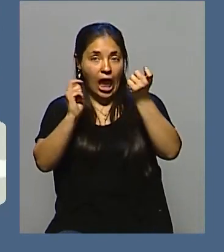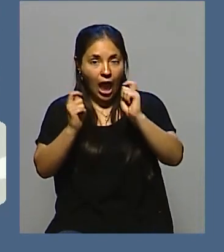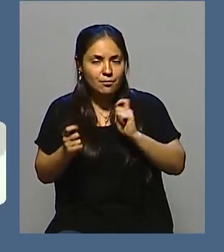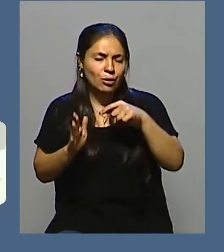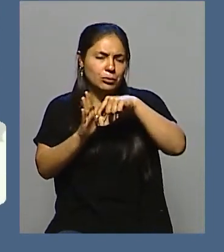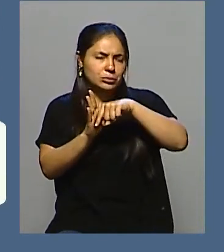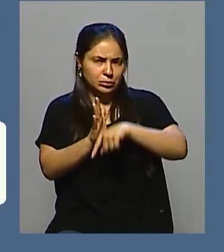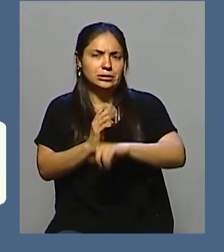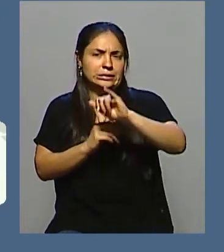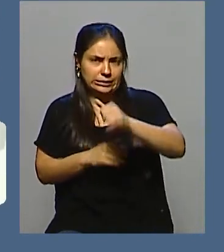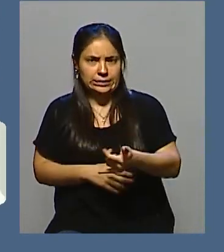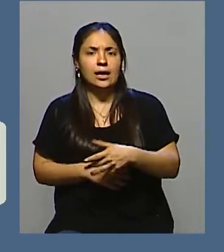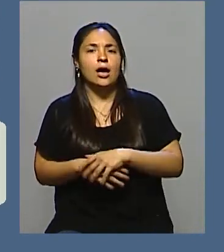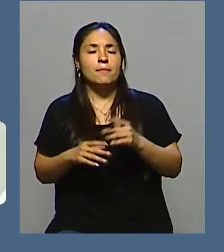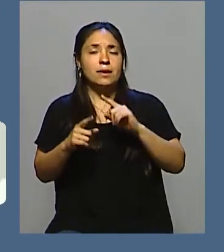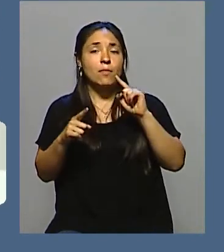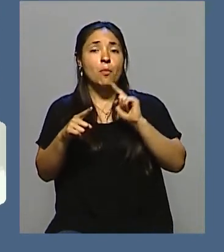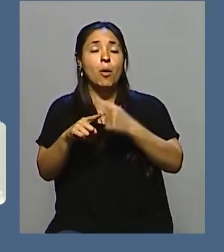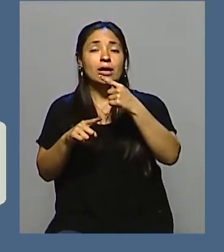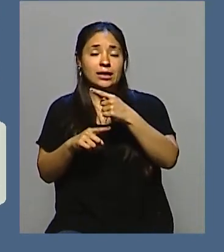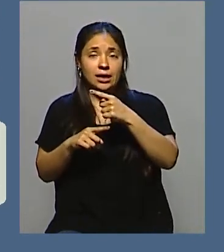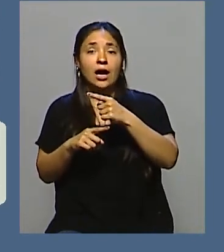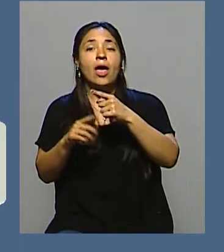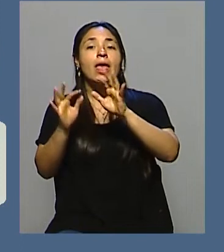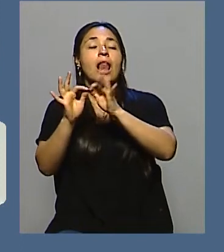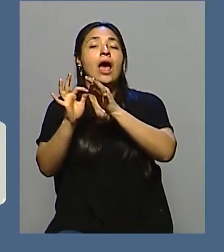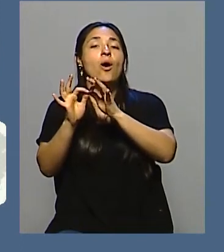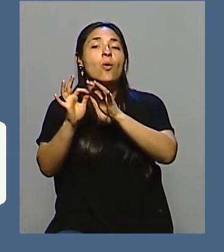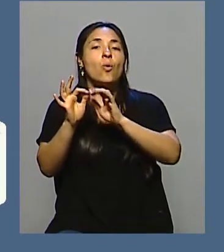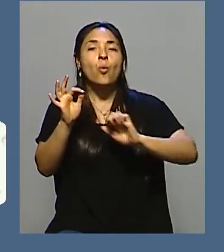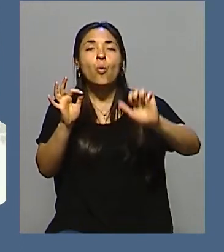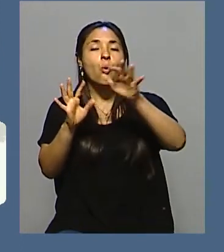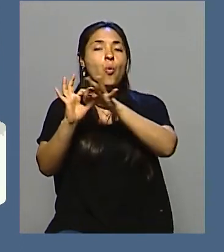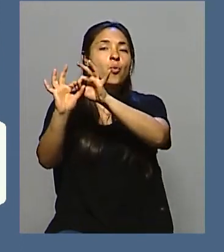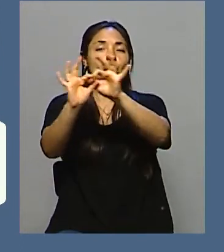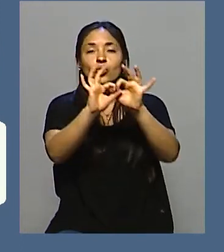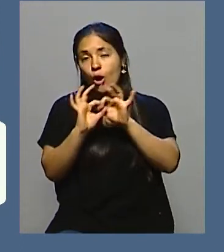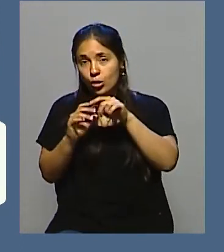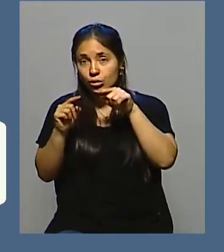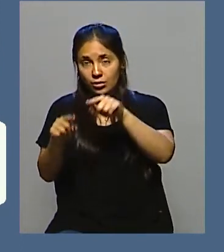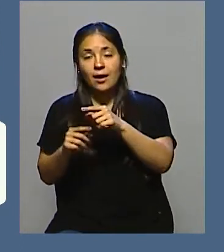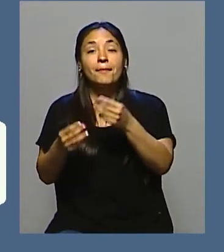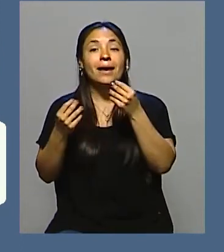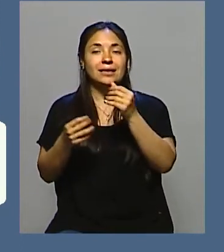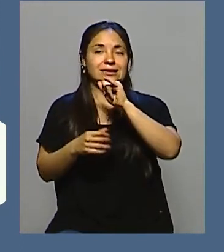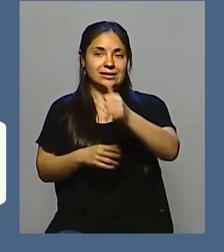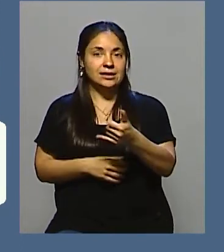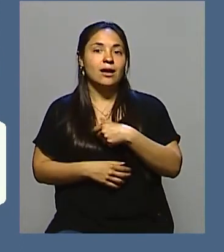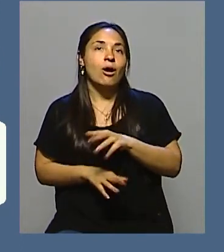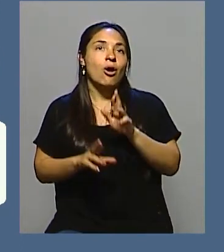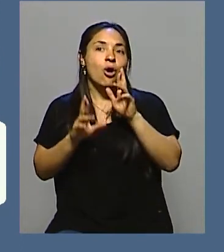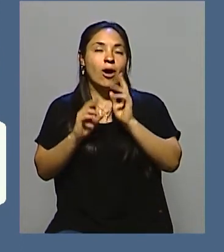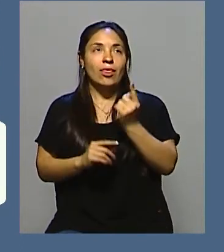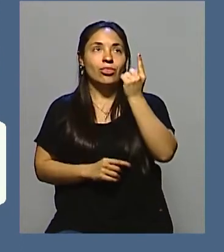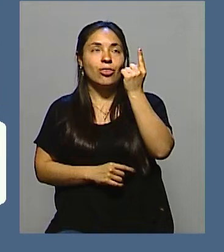profundos en la política de la Unión Europea para hacer sí que finalmente, y digo, Dios lo quiere